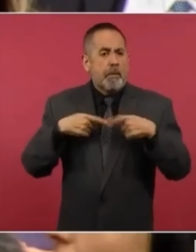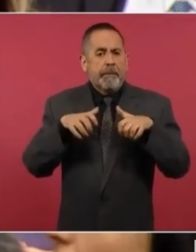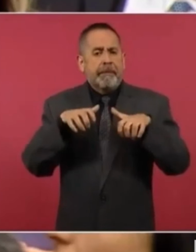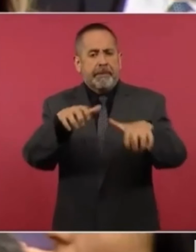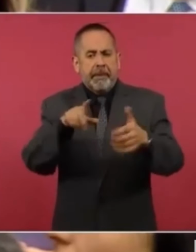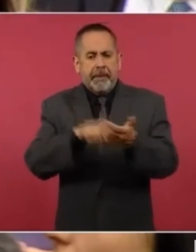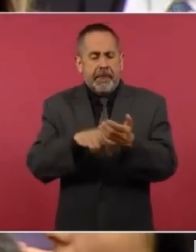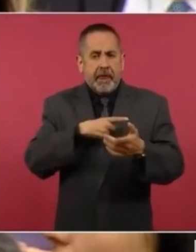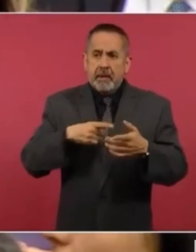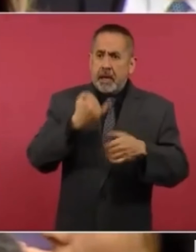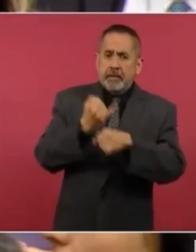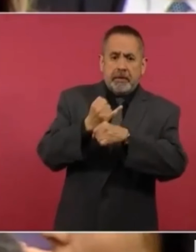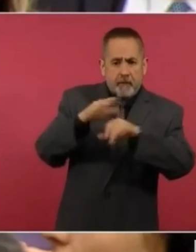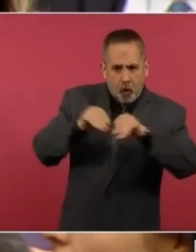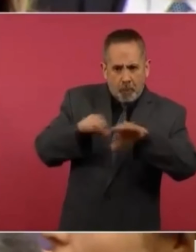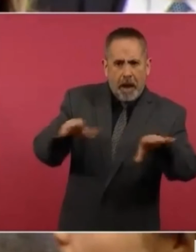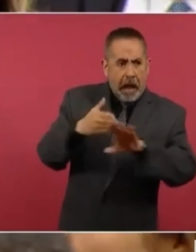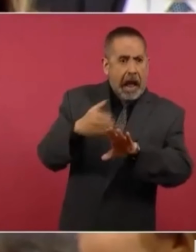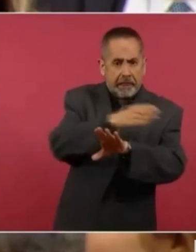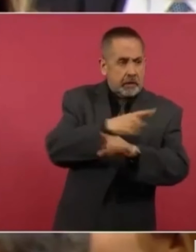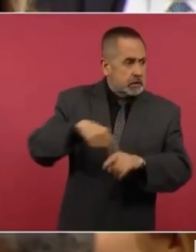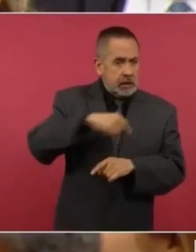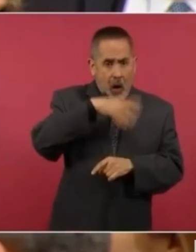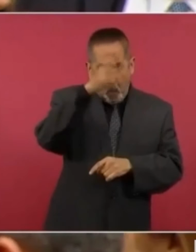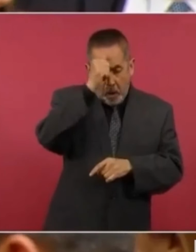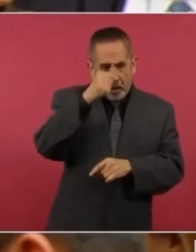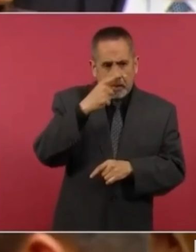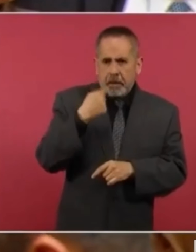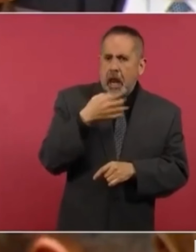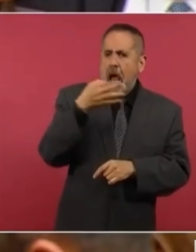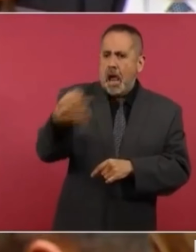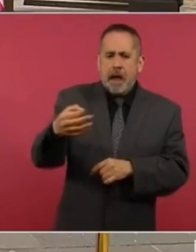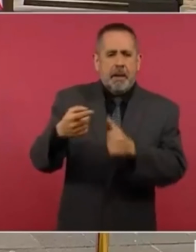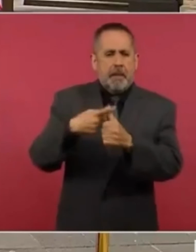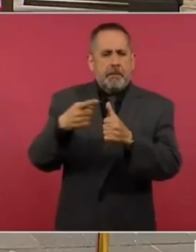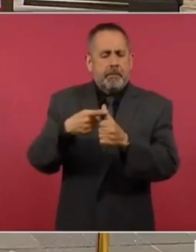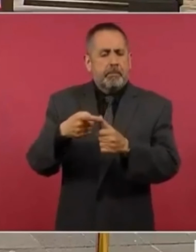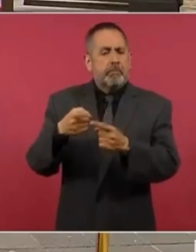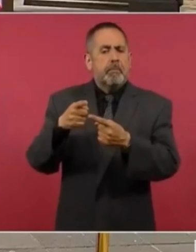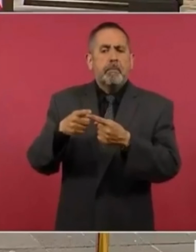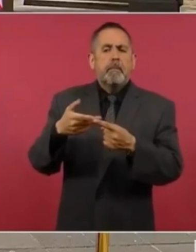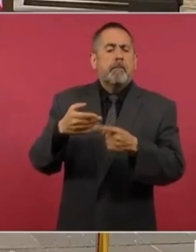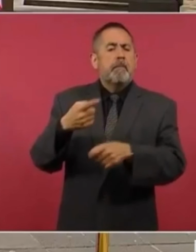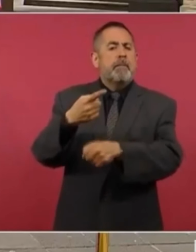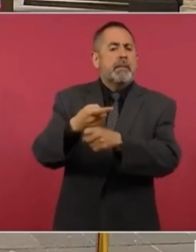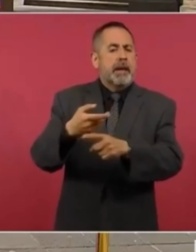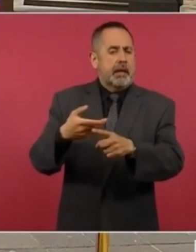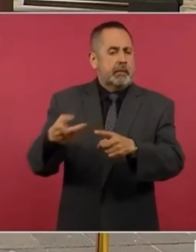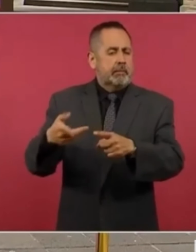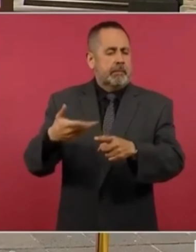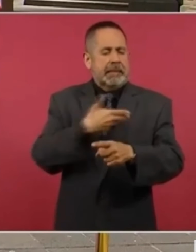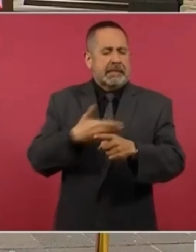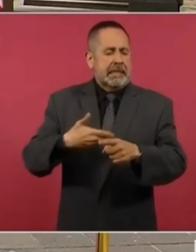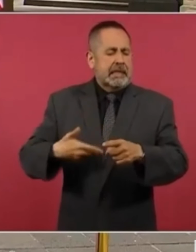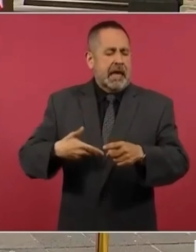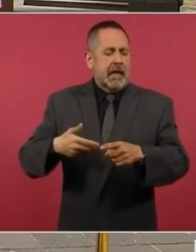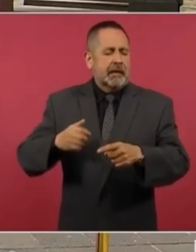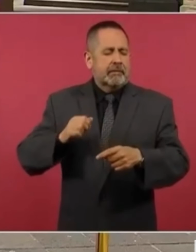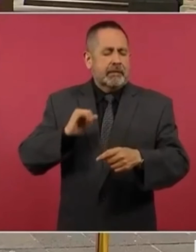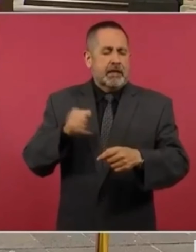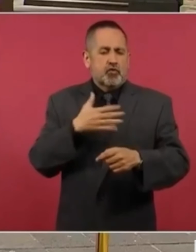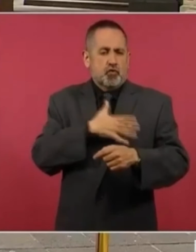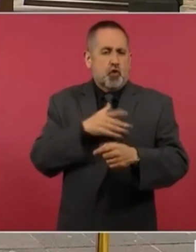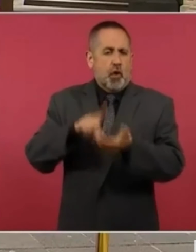debió haber sido notificado sobre estos acuerdos para el primer ministro Trudeau? Ha habido una sugerencia de